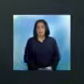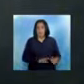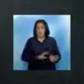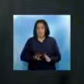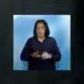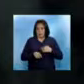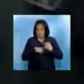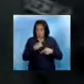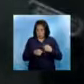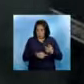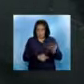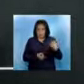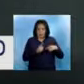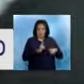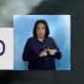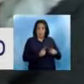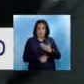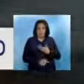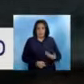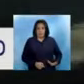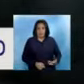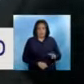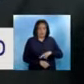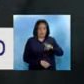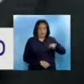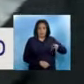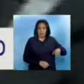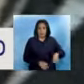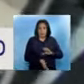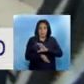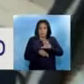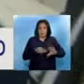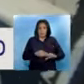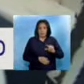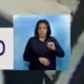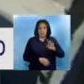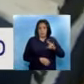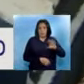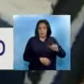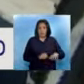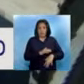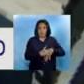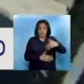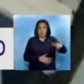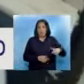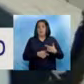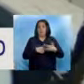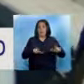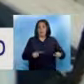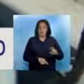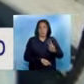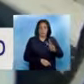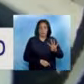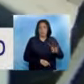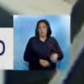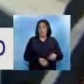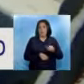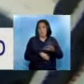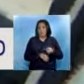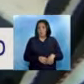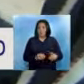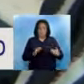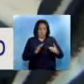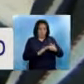Les contamos que el expresidente regional de Cajamarca, Gregorio Santos, saldría en libertad este 24 de julio. La Sala